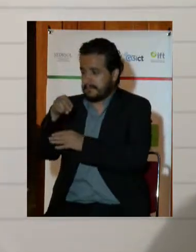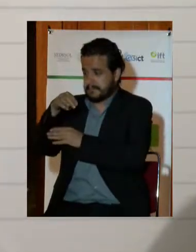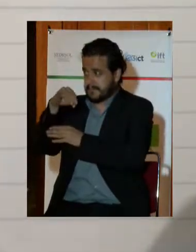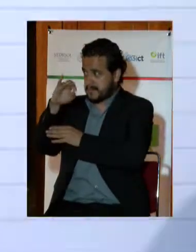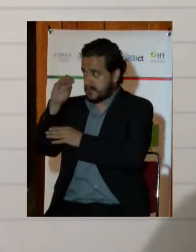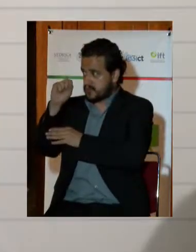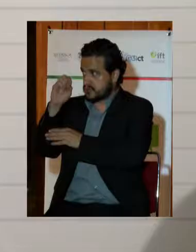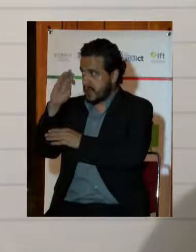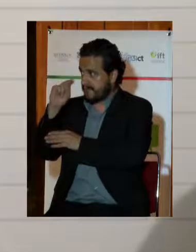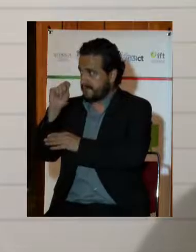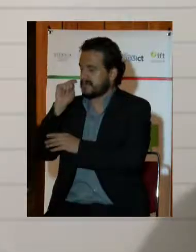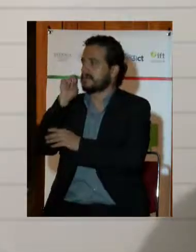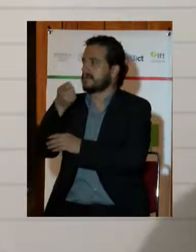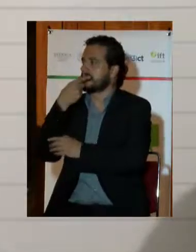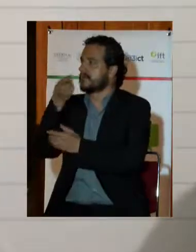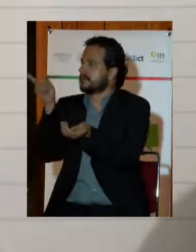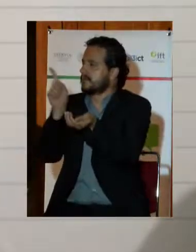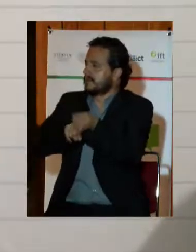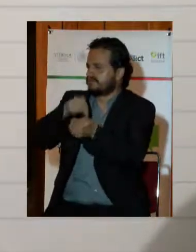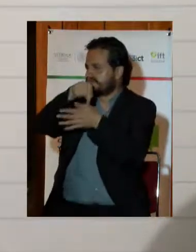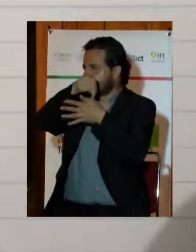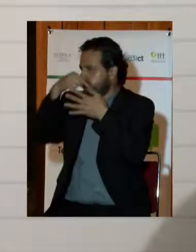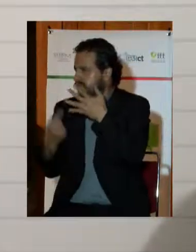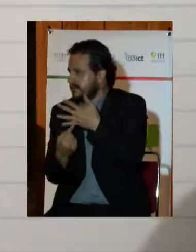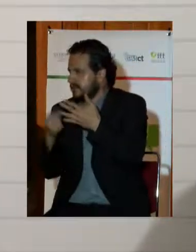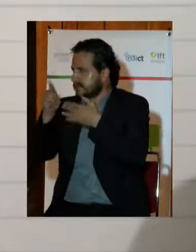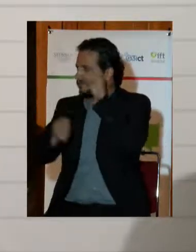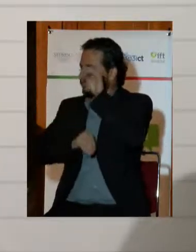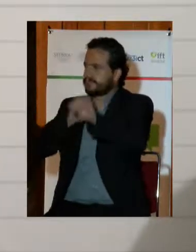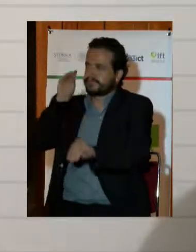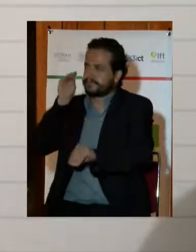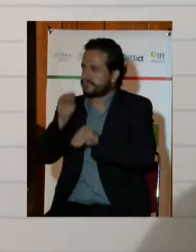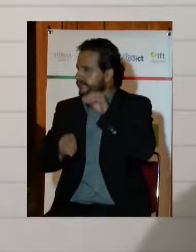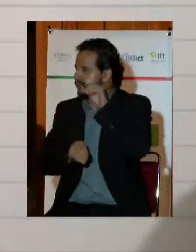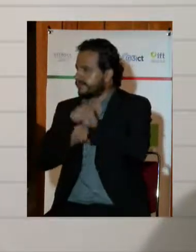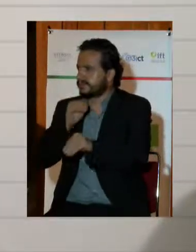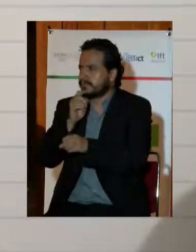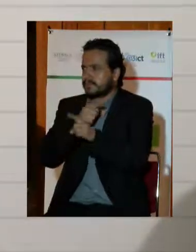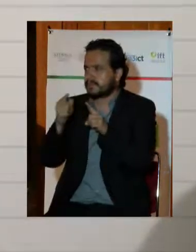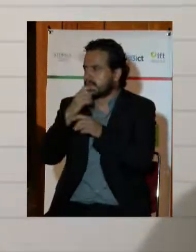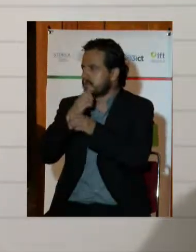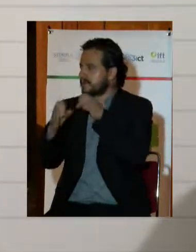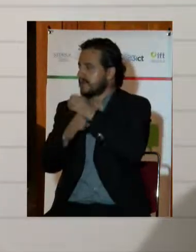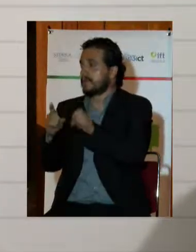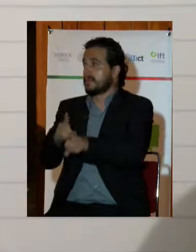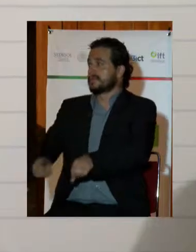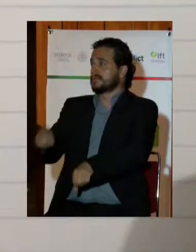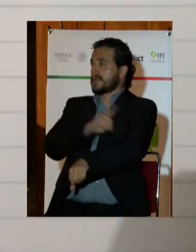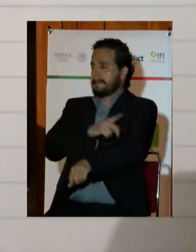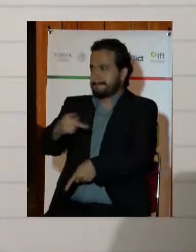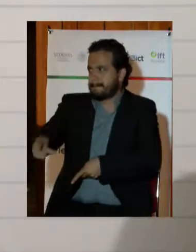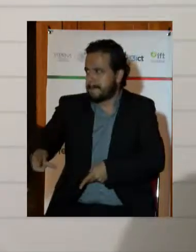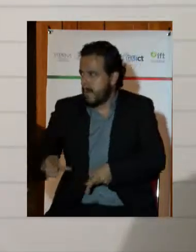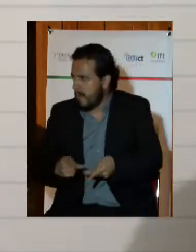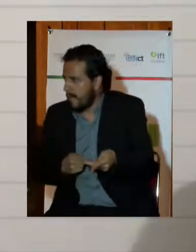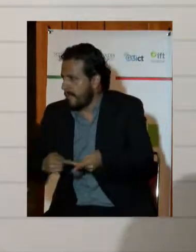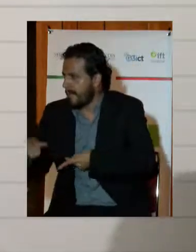las fases de la producción de nuestros productos, desde la planeación y el diseño hasta